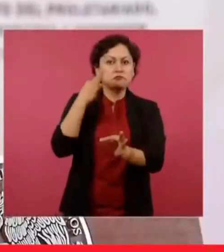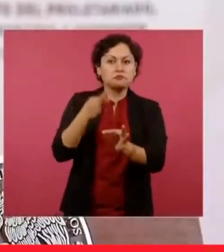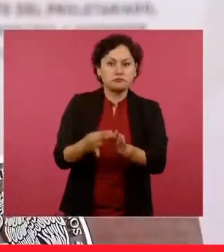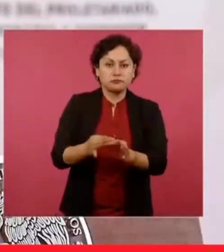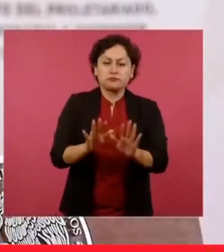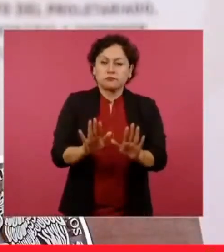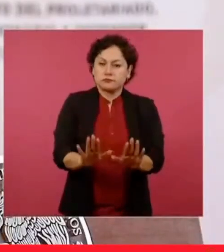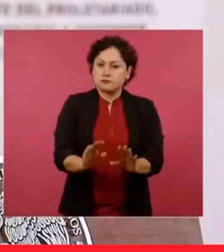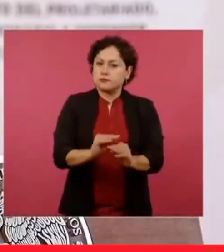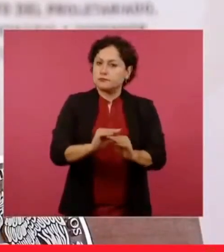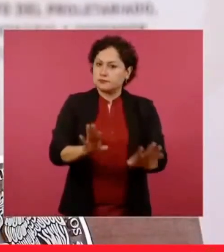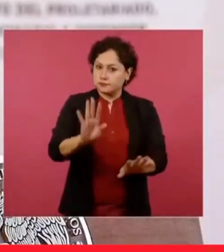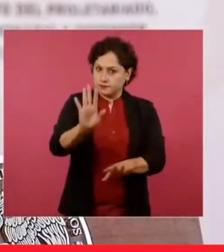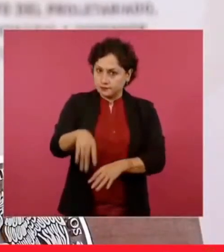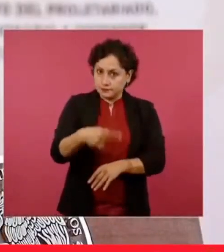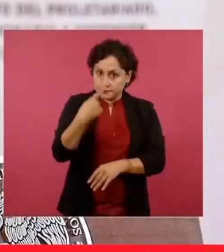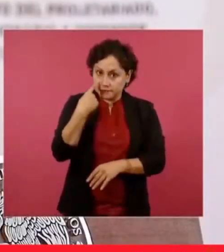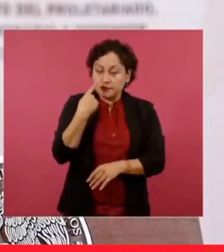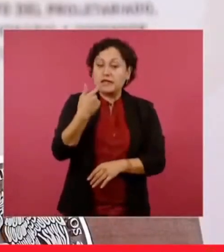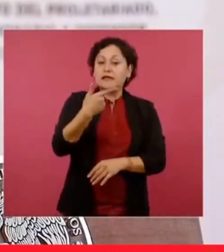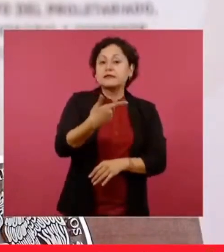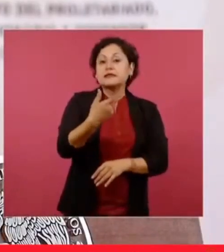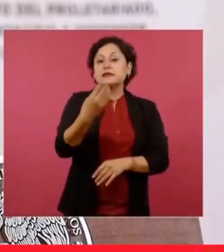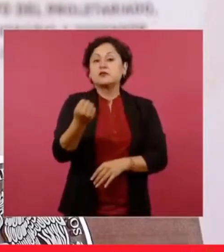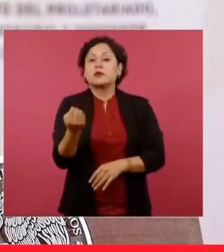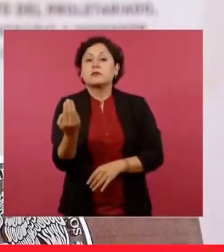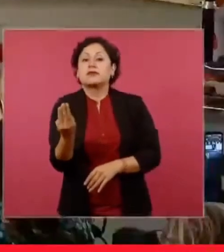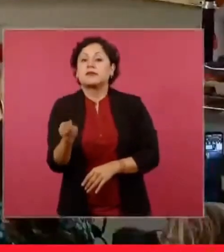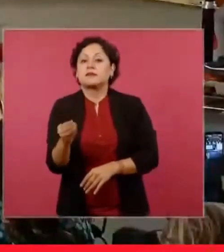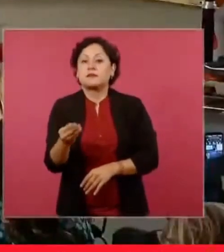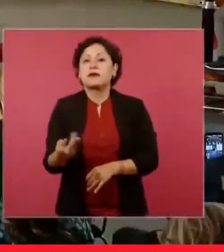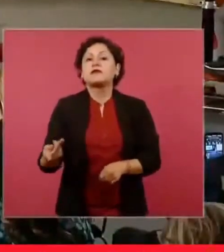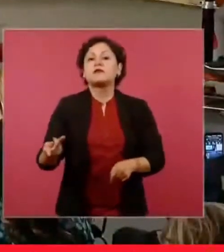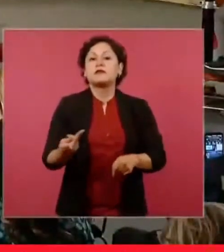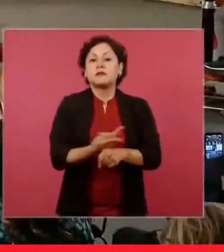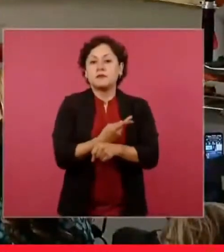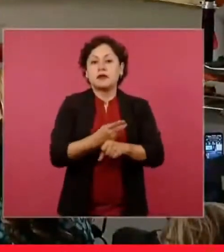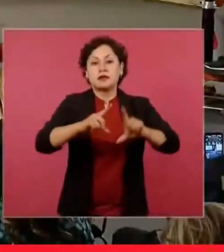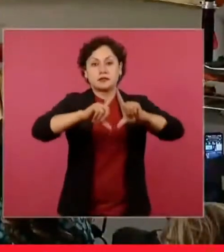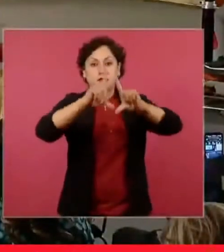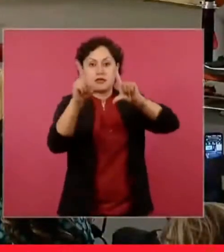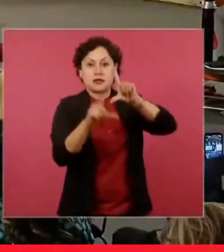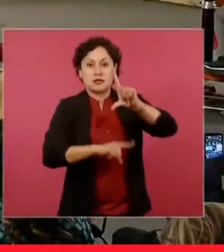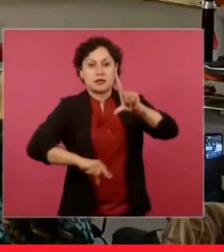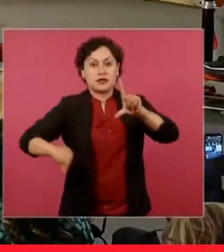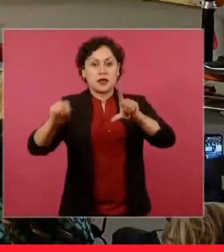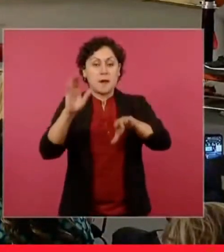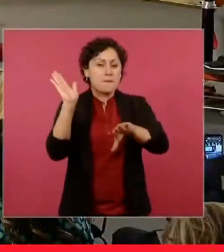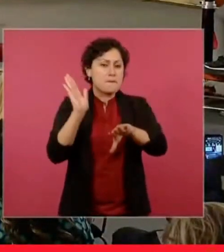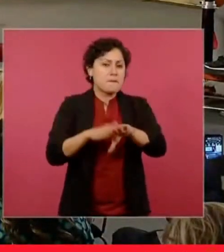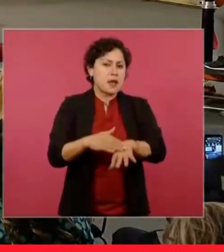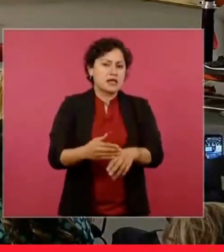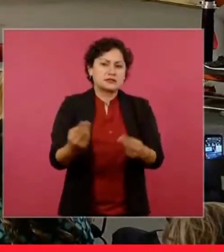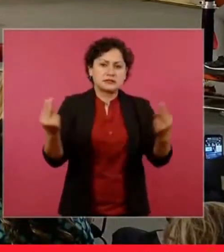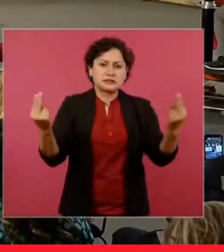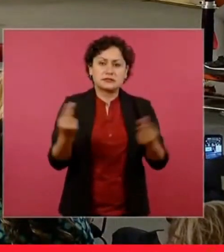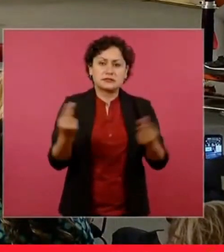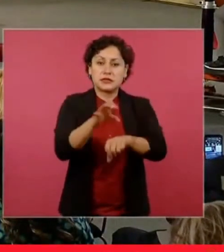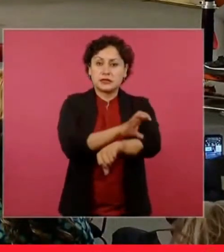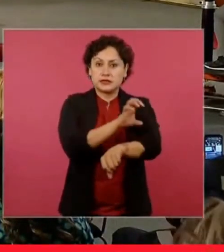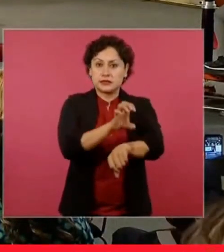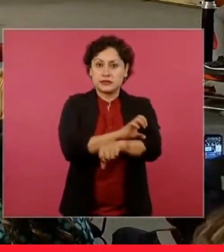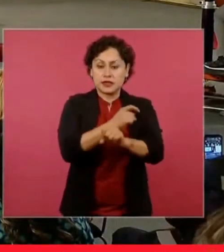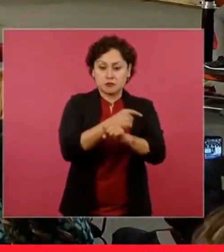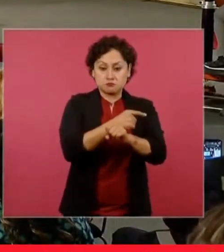de mayo pasado, la demanda de electricidad creció inusualmente debido a la ola de calor. Para evitar que se colapsara